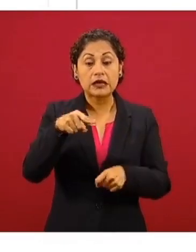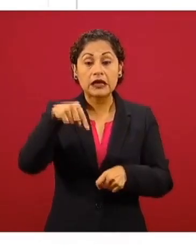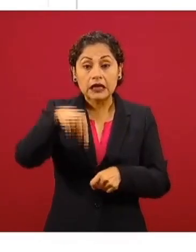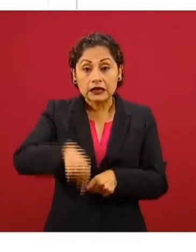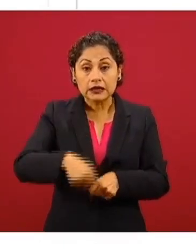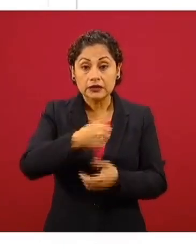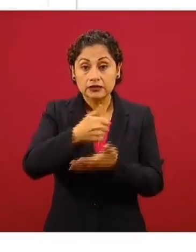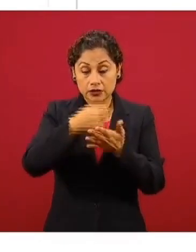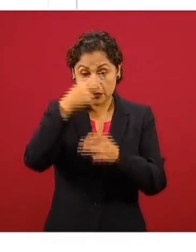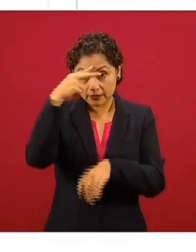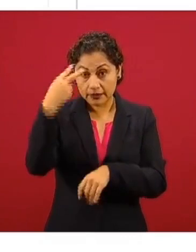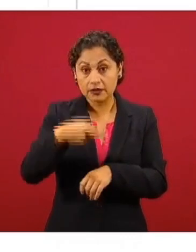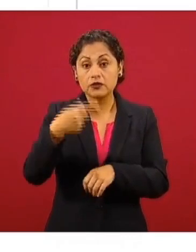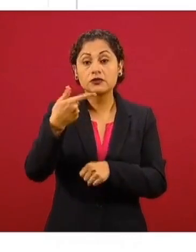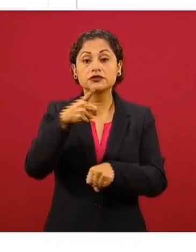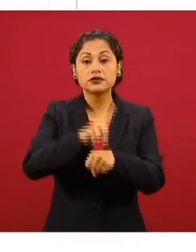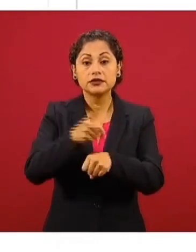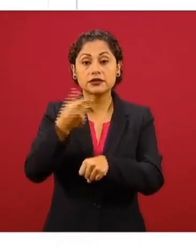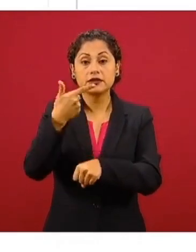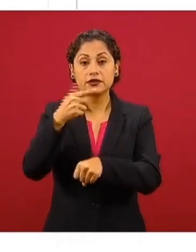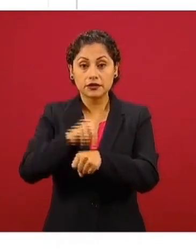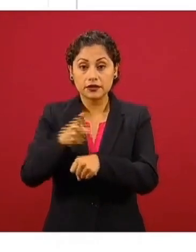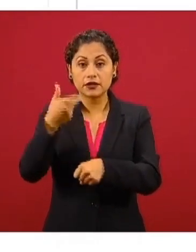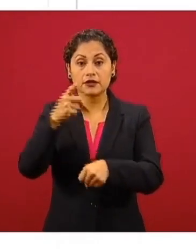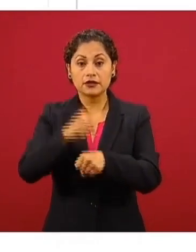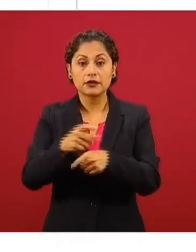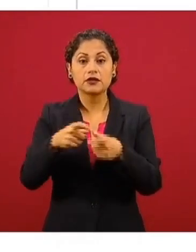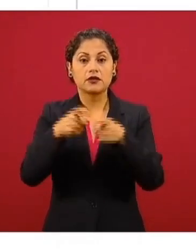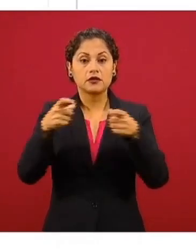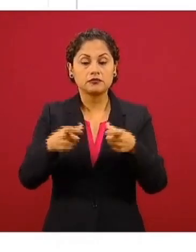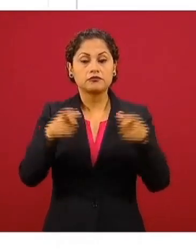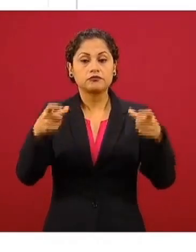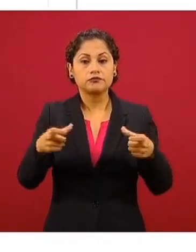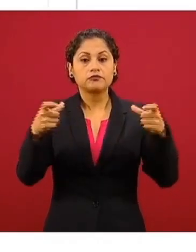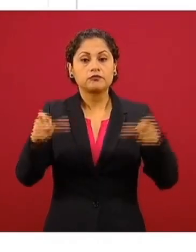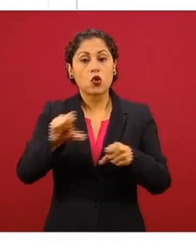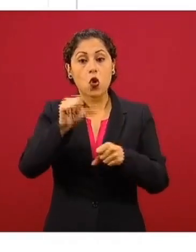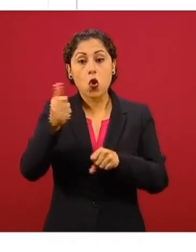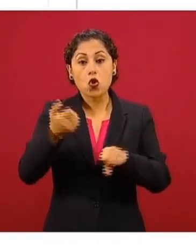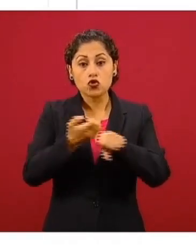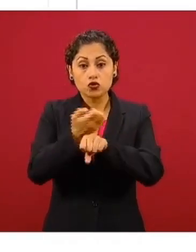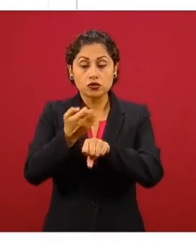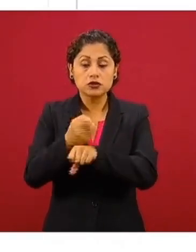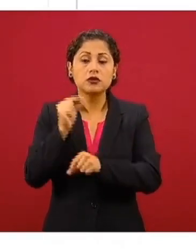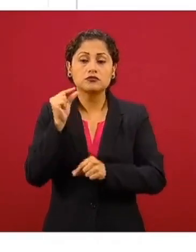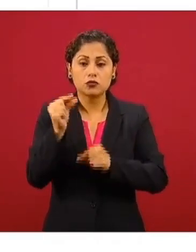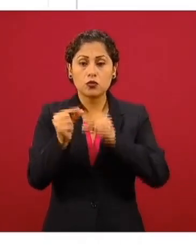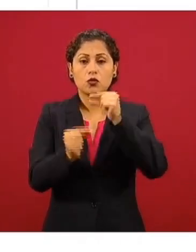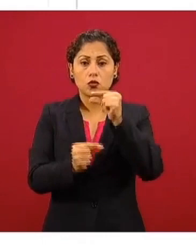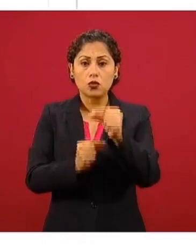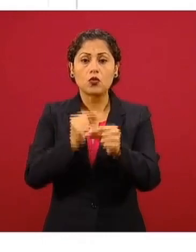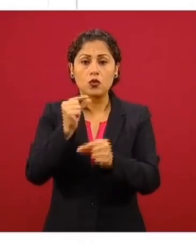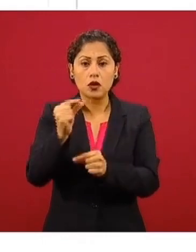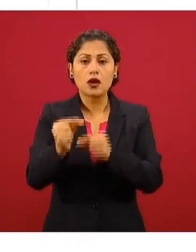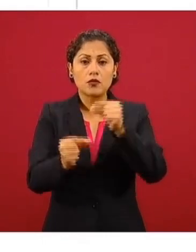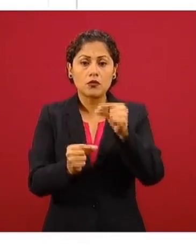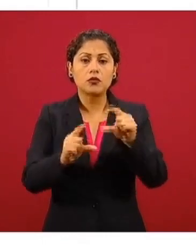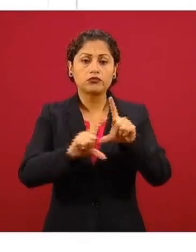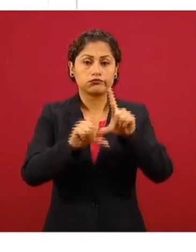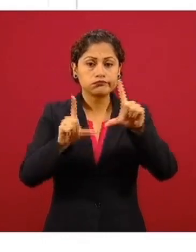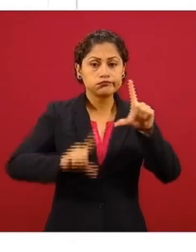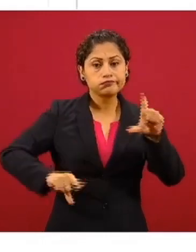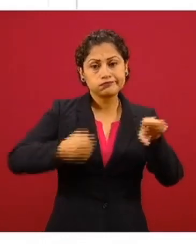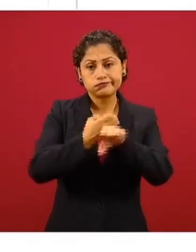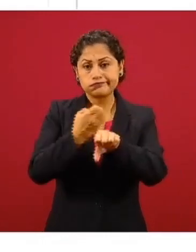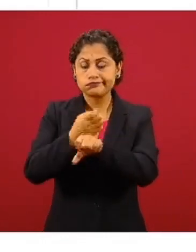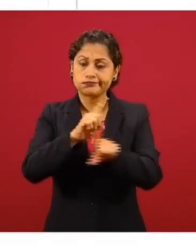que es la línea referencial que está ahí. Otras entidades federativas se van mostrando en forma progresiva y hemos tenido distintos grados,